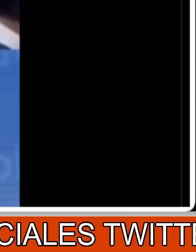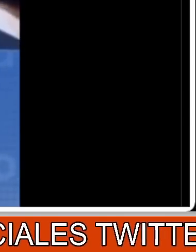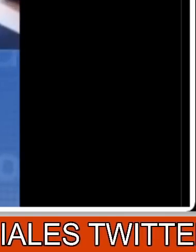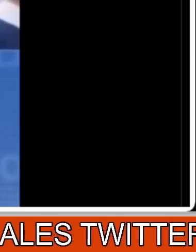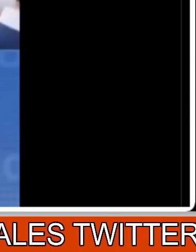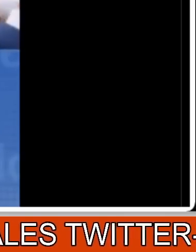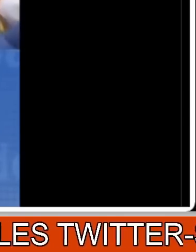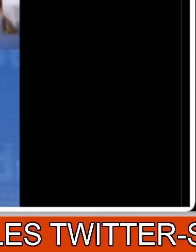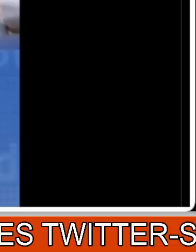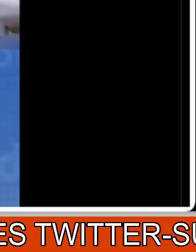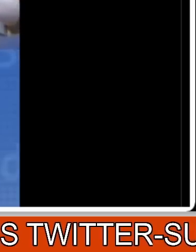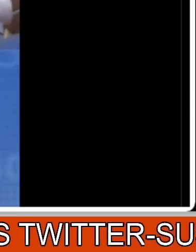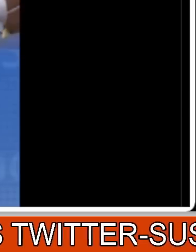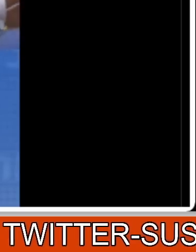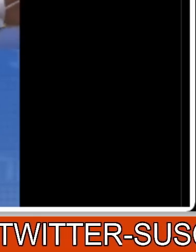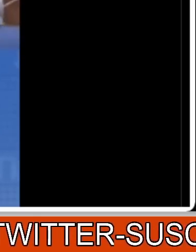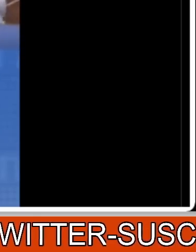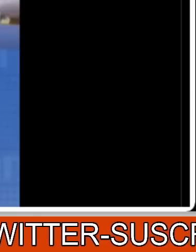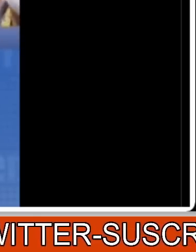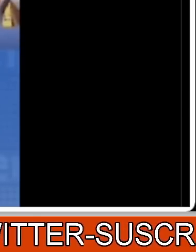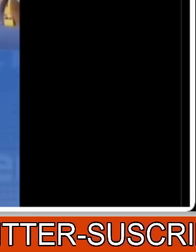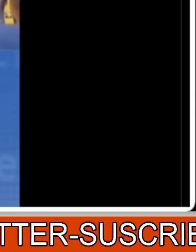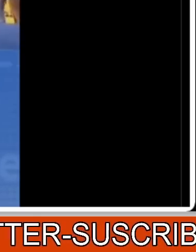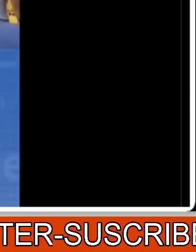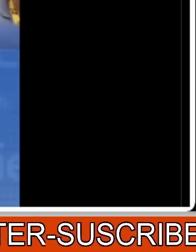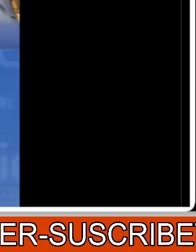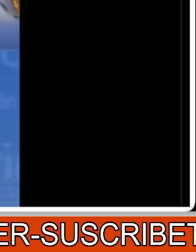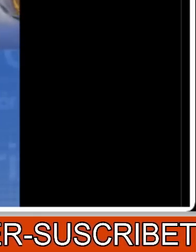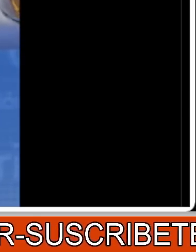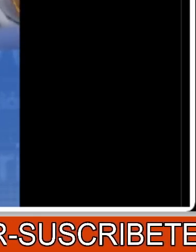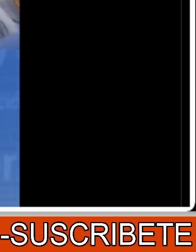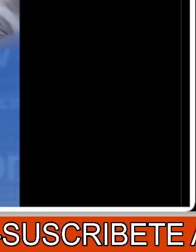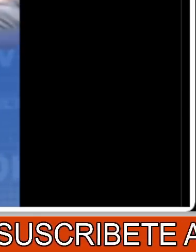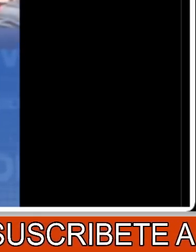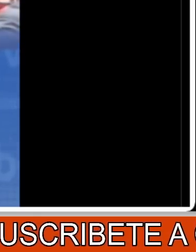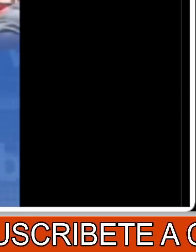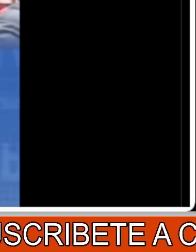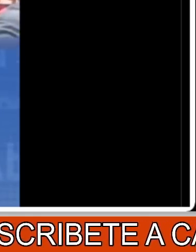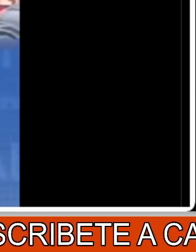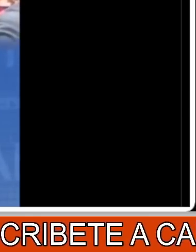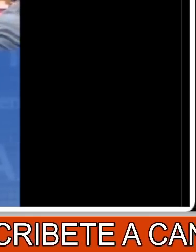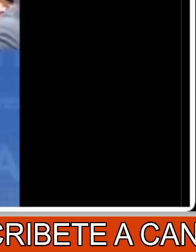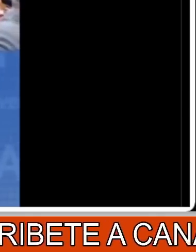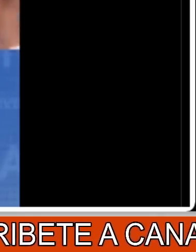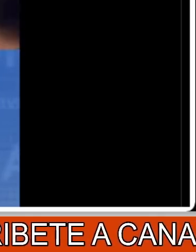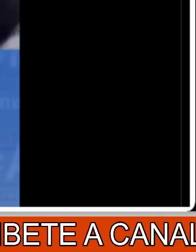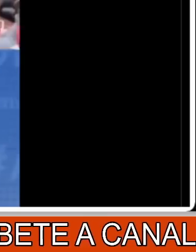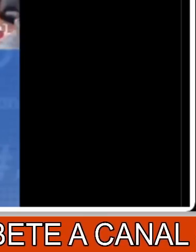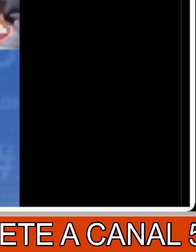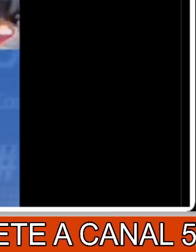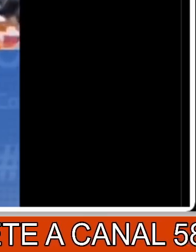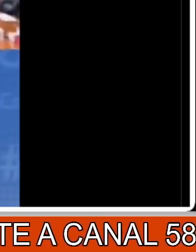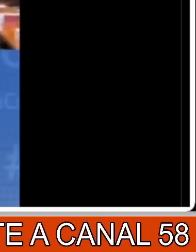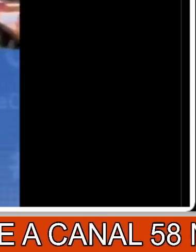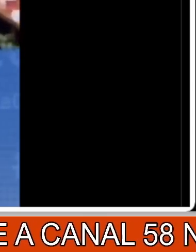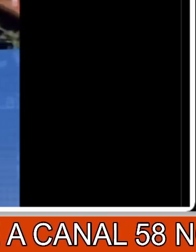Pero cuando toma la palabra el representante de Morena en el INE, se le acaba la sonrisa a Lorenzo